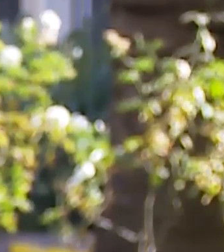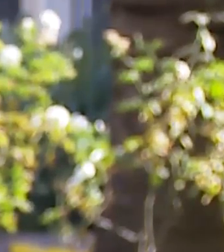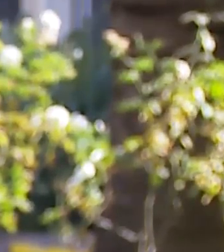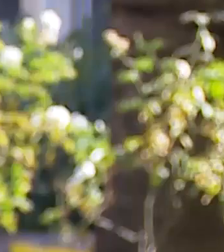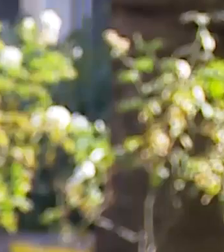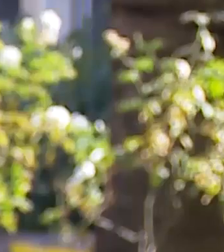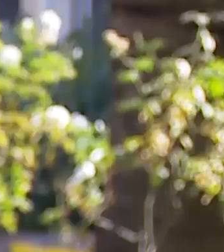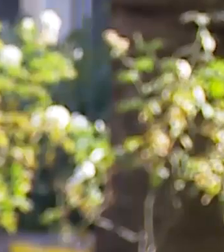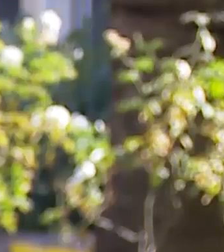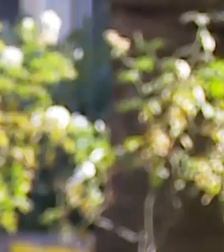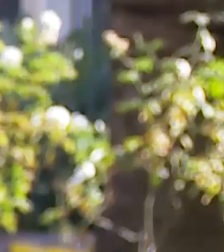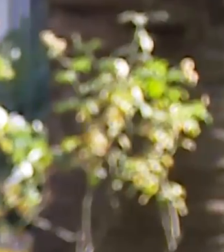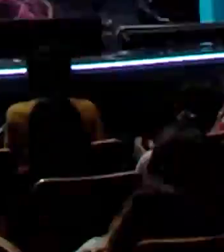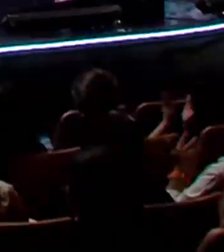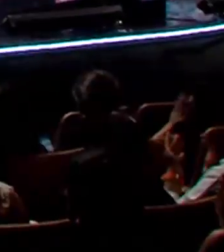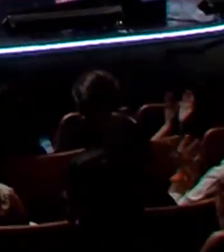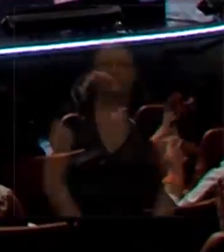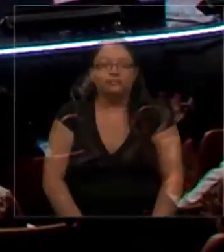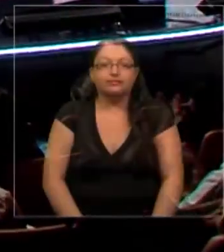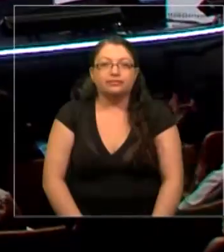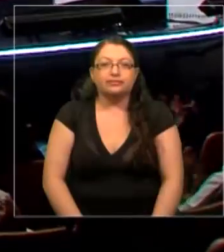continuar con Jeffrey West.